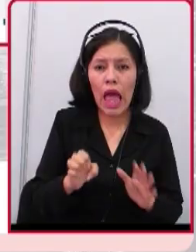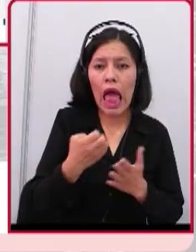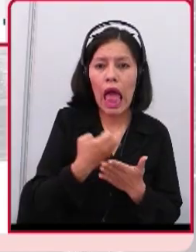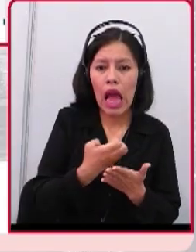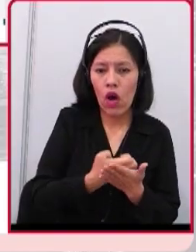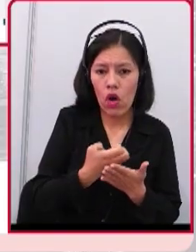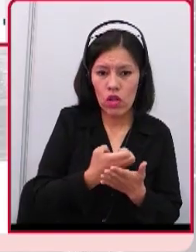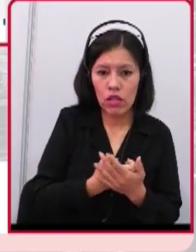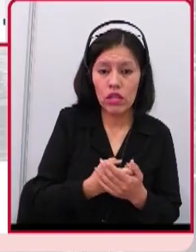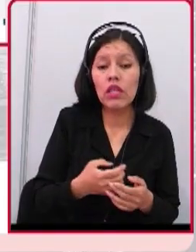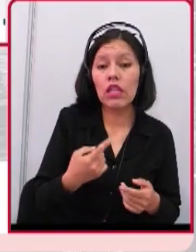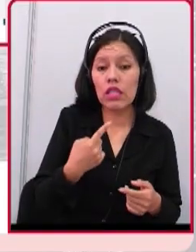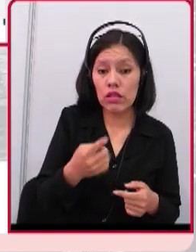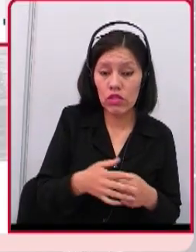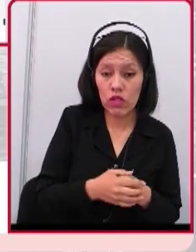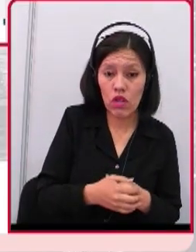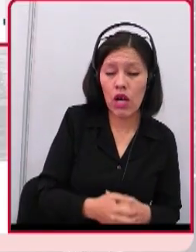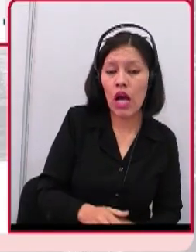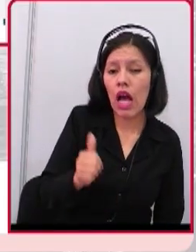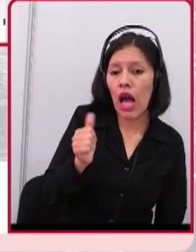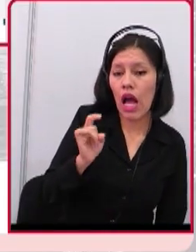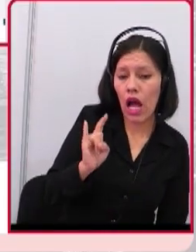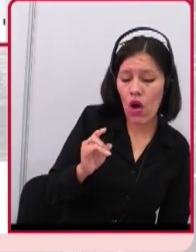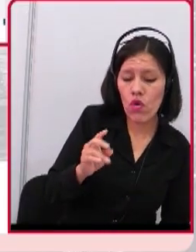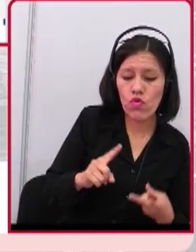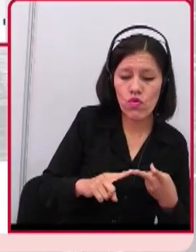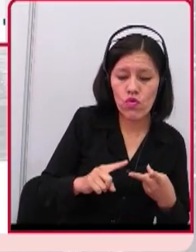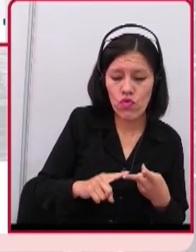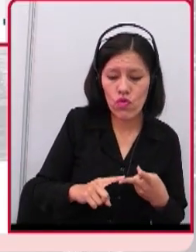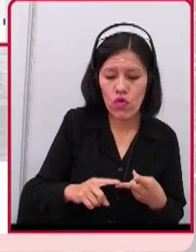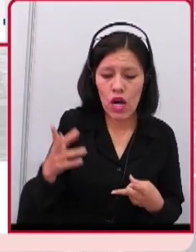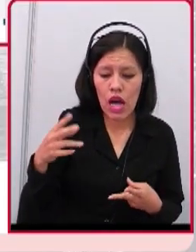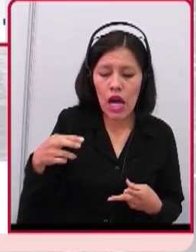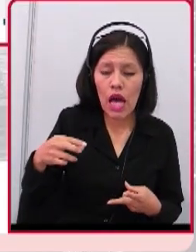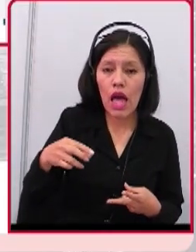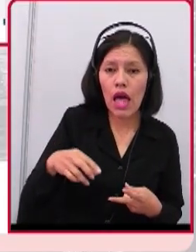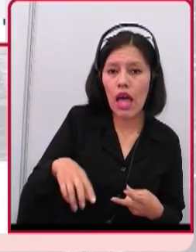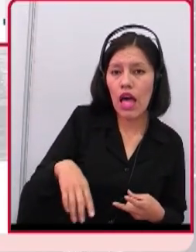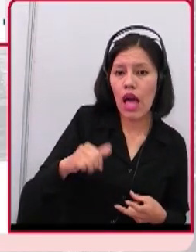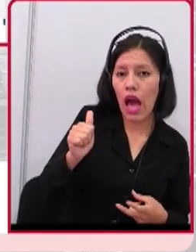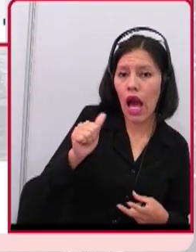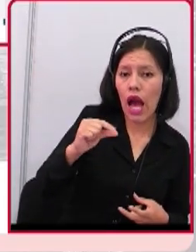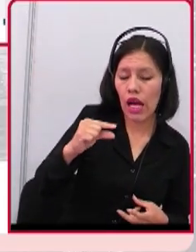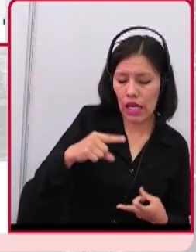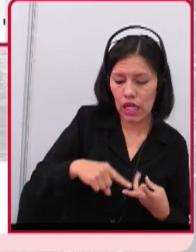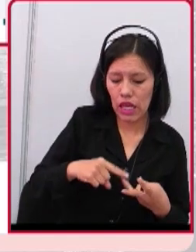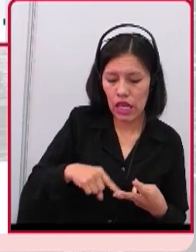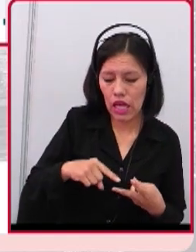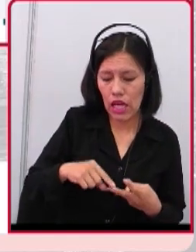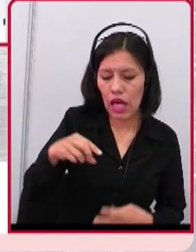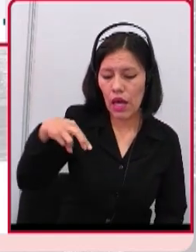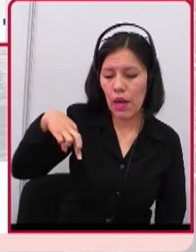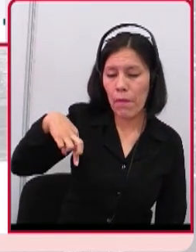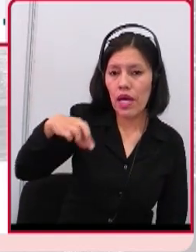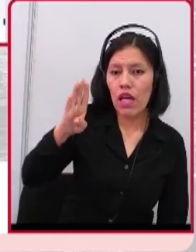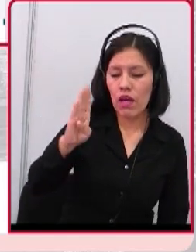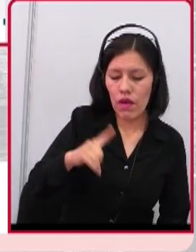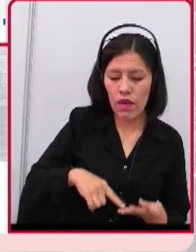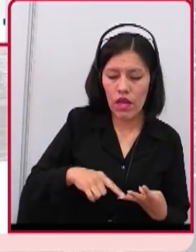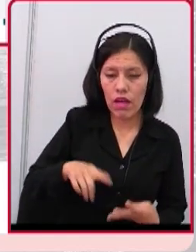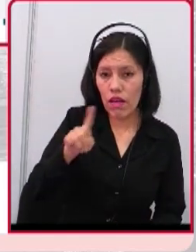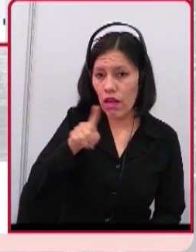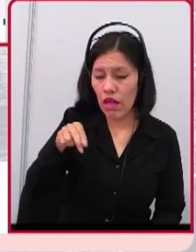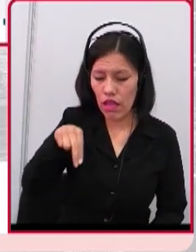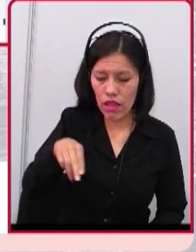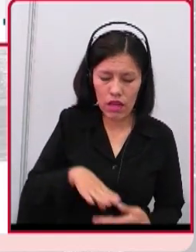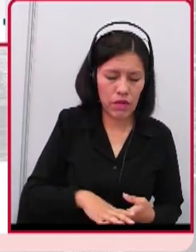son el oro, la plata, el plomo y el zinc, y 6 variables contaminantes: